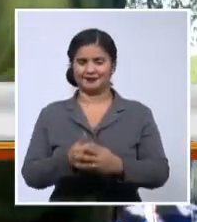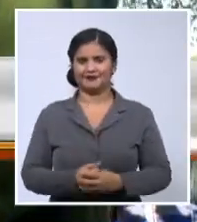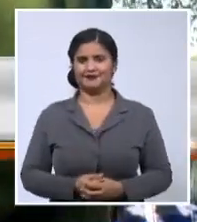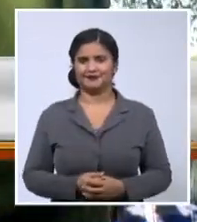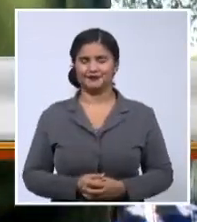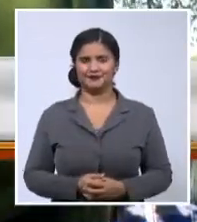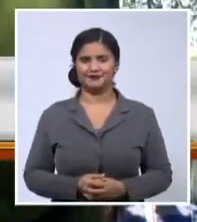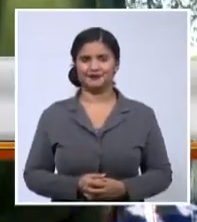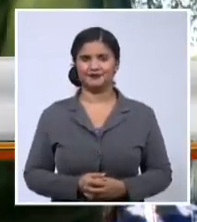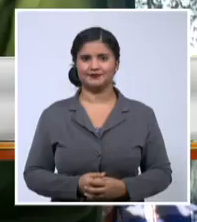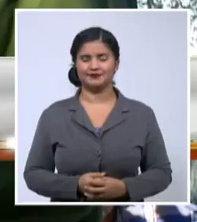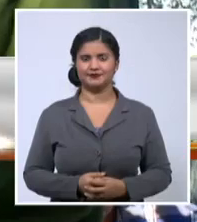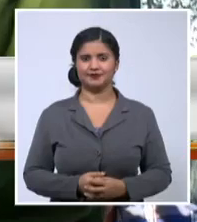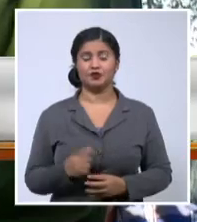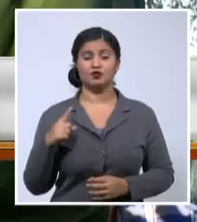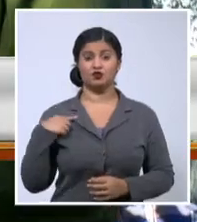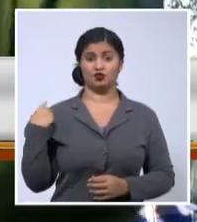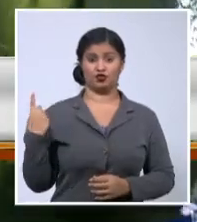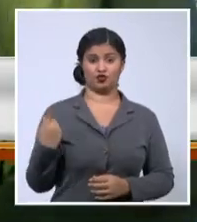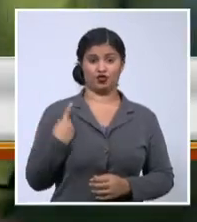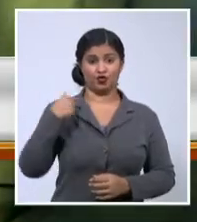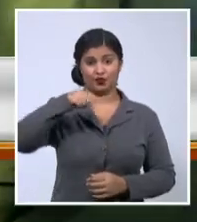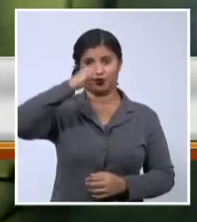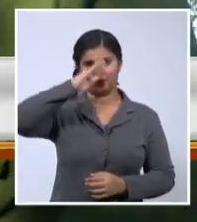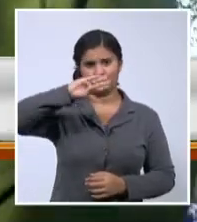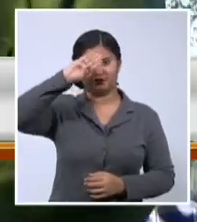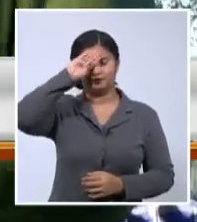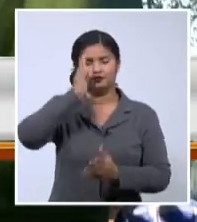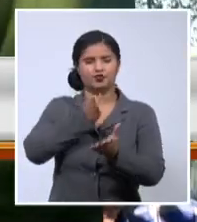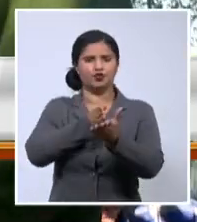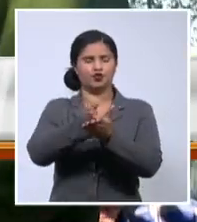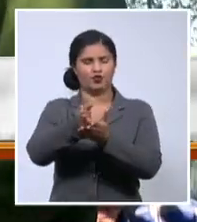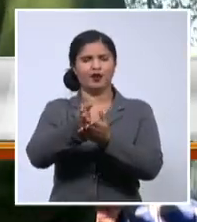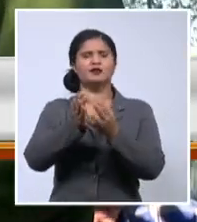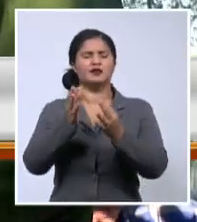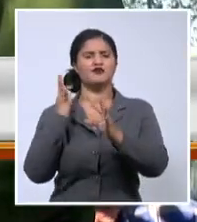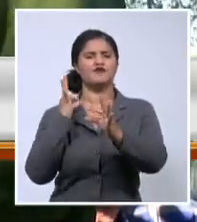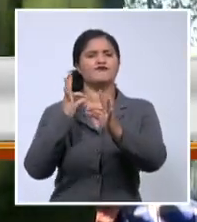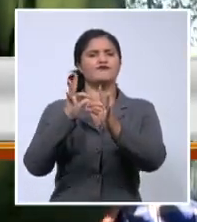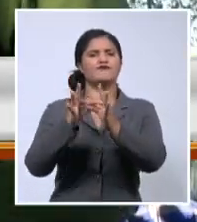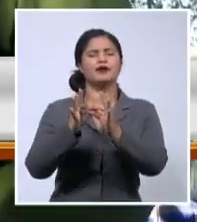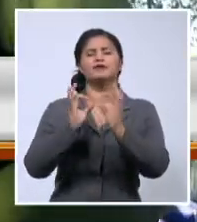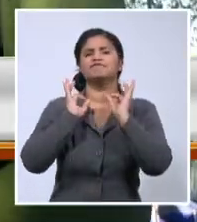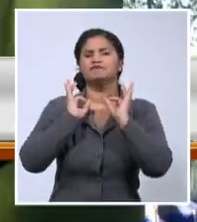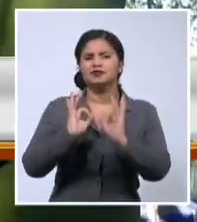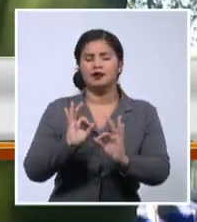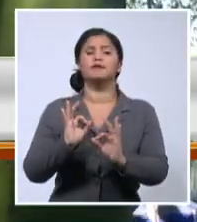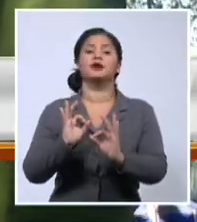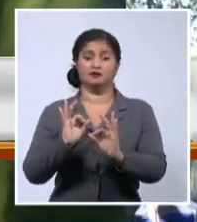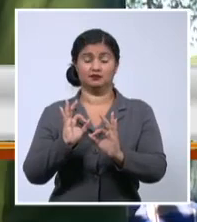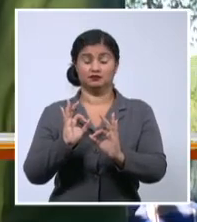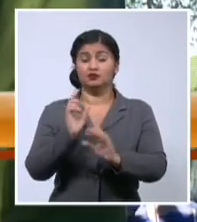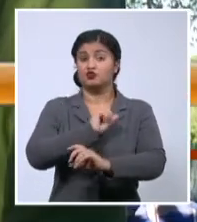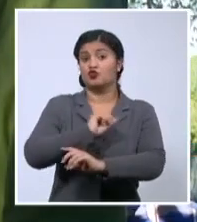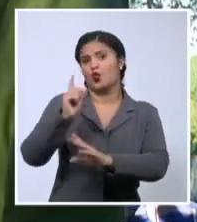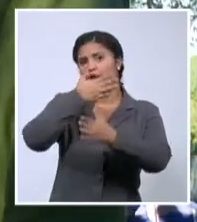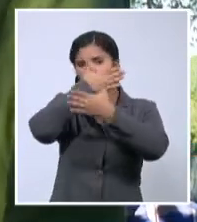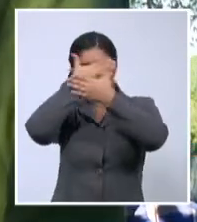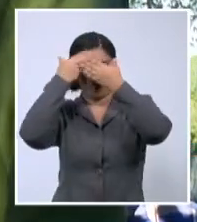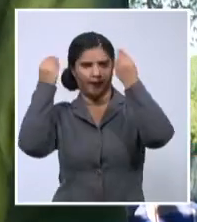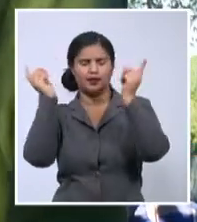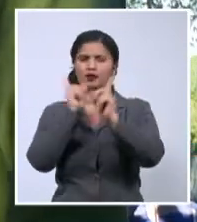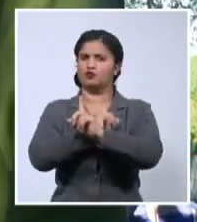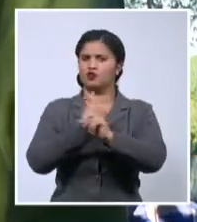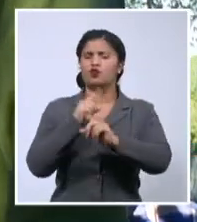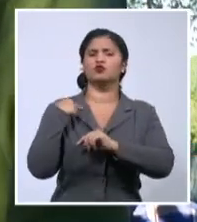que entregaron su vida por nosotros. No los defraudaremos. Cualesquiera que sean los obstáculos, los